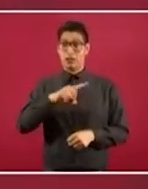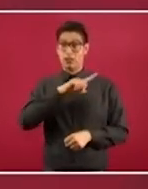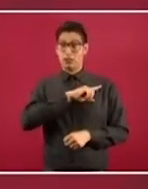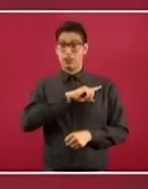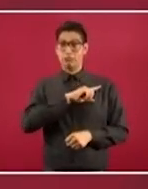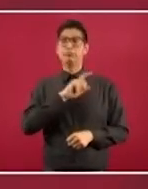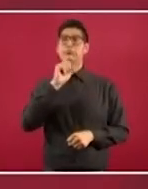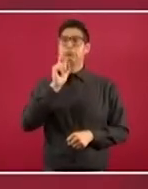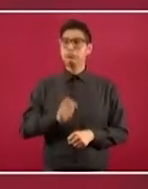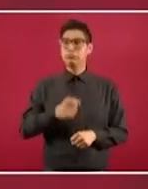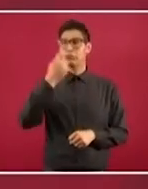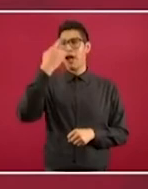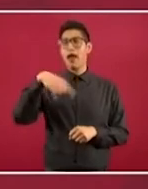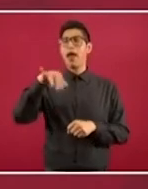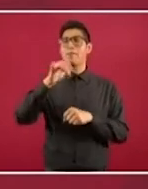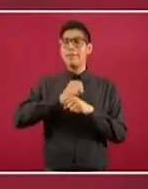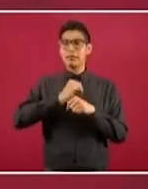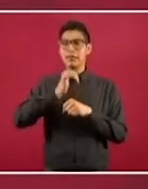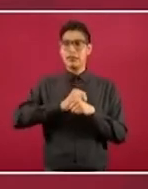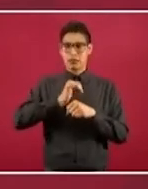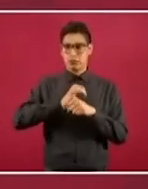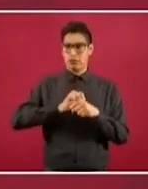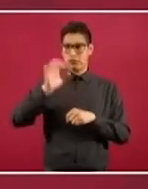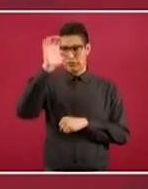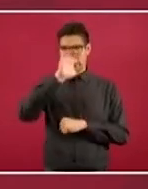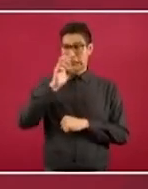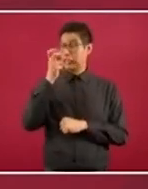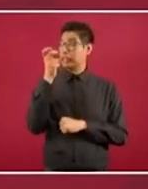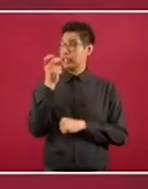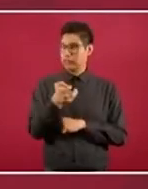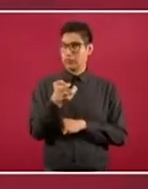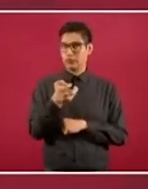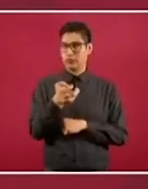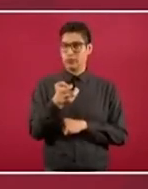el de investigación científica. Y en este grupo,